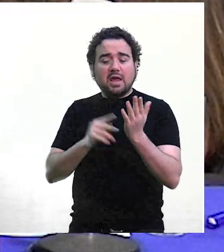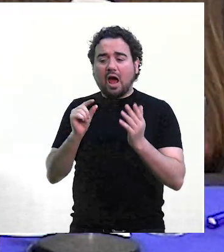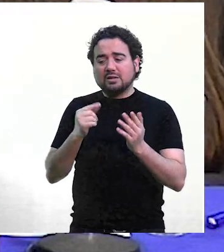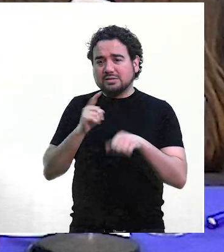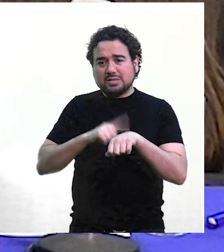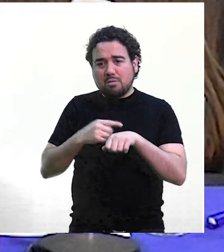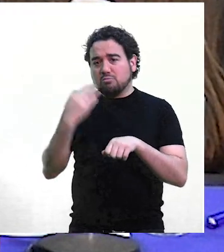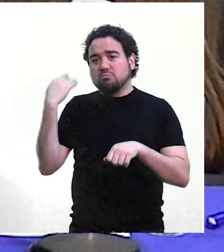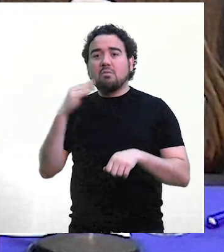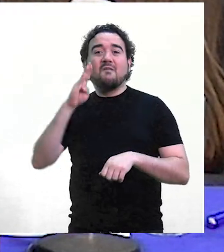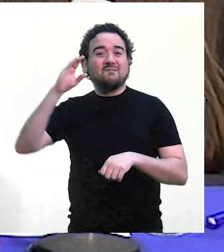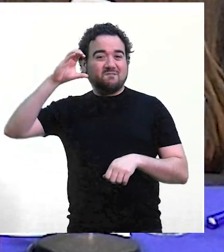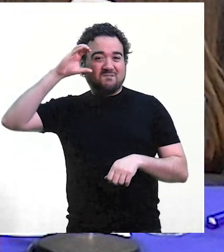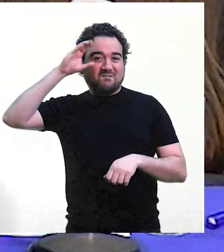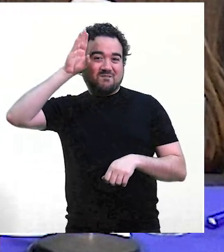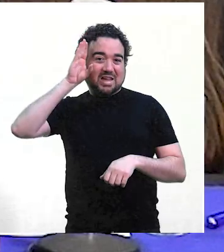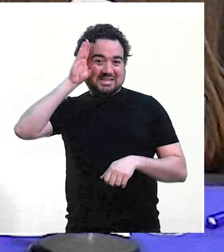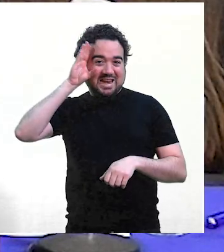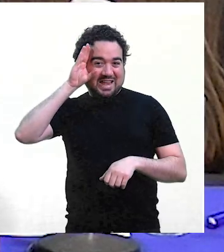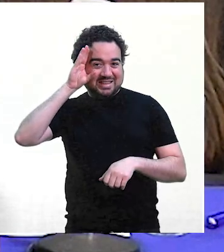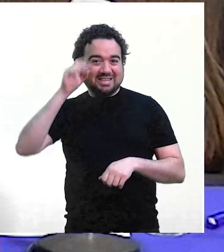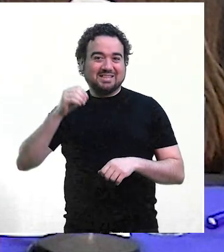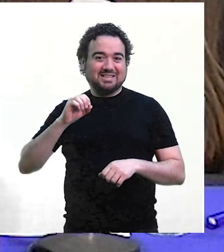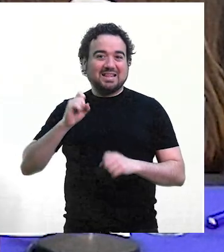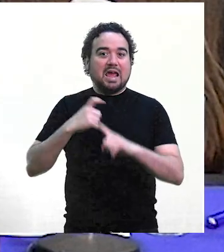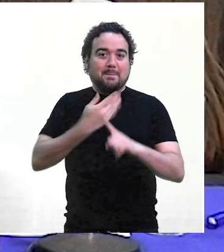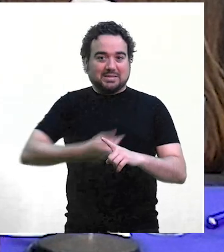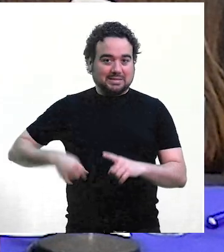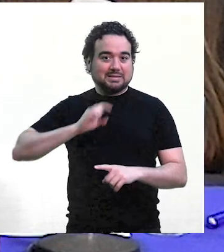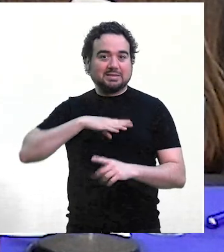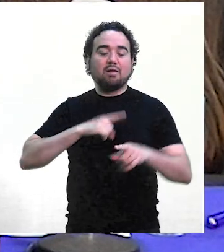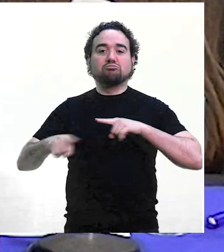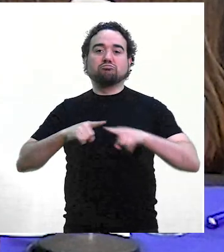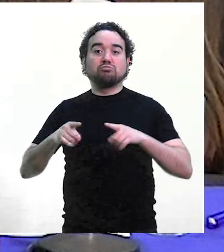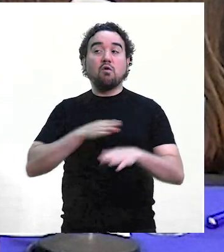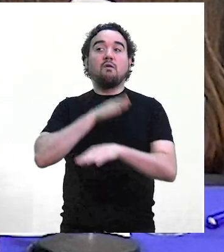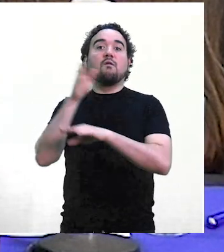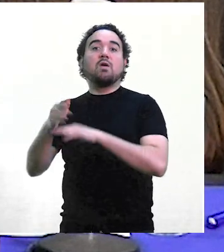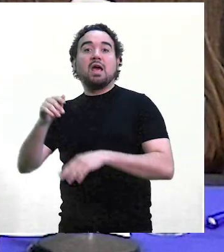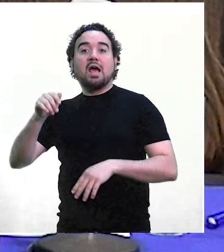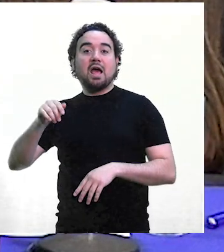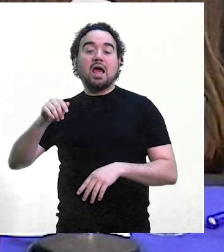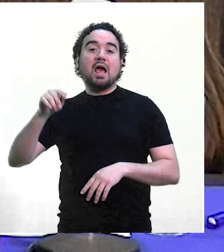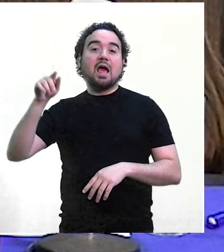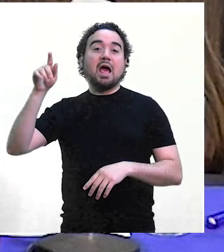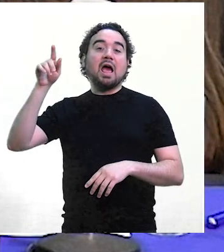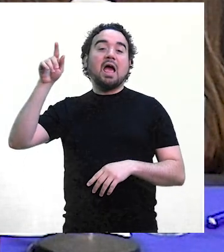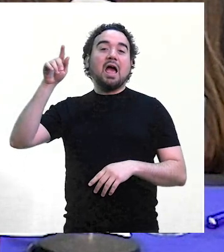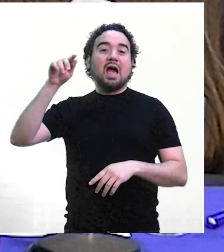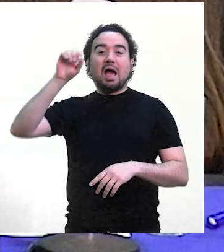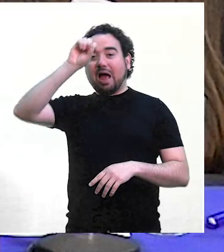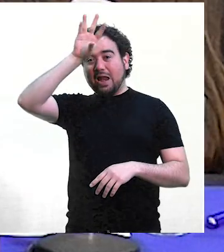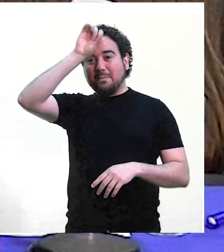vez veía que hace un tiempo, cuando estaba Bachelet liderando en Chile y estaba Angela Merkel en Alemania,